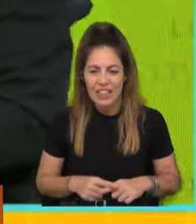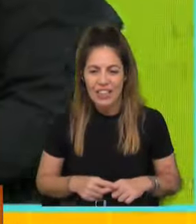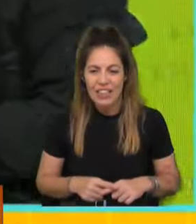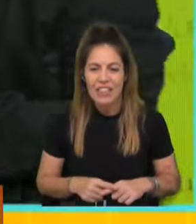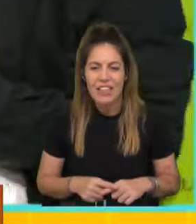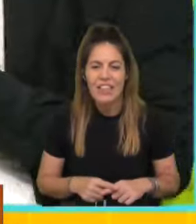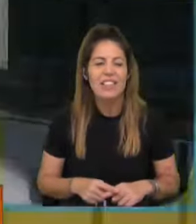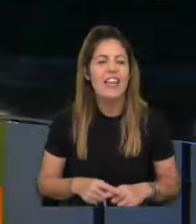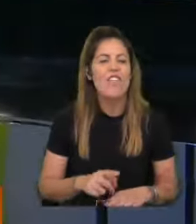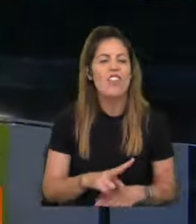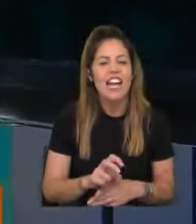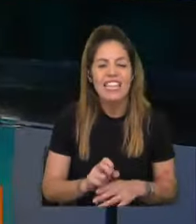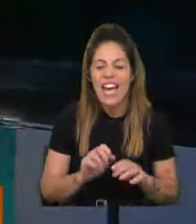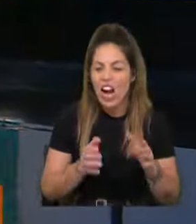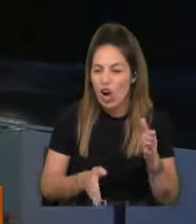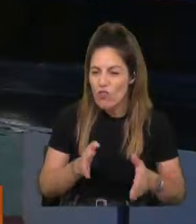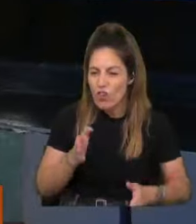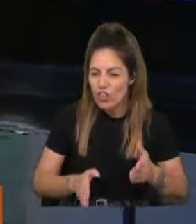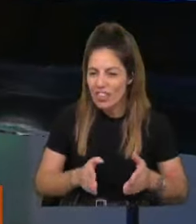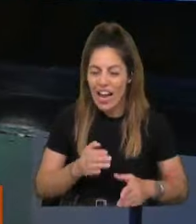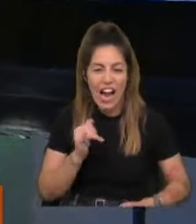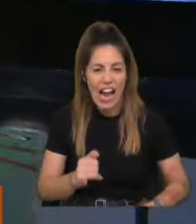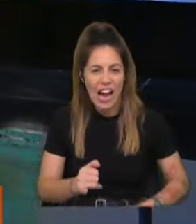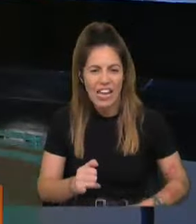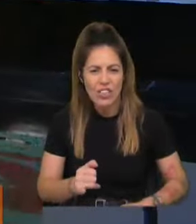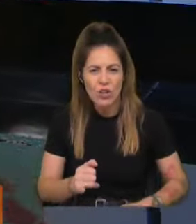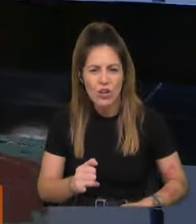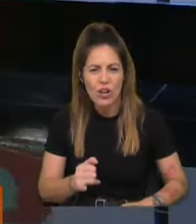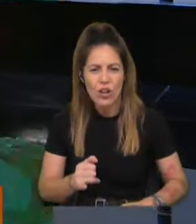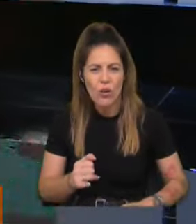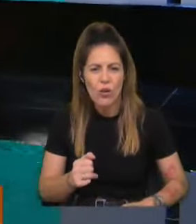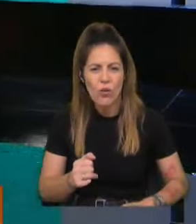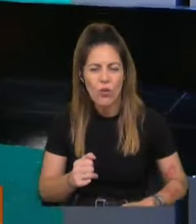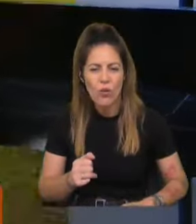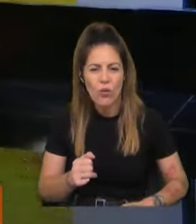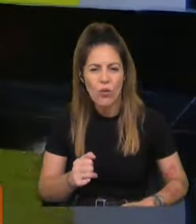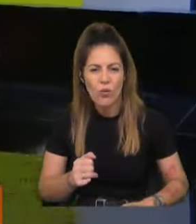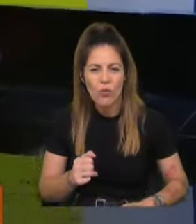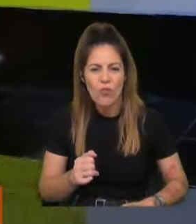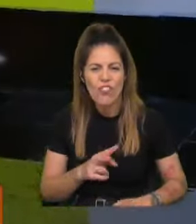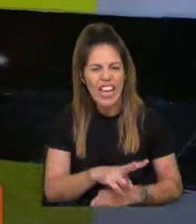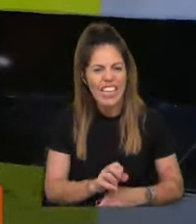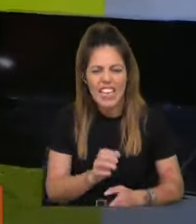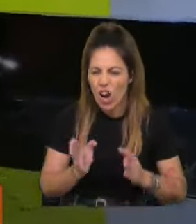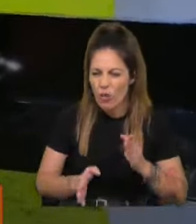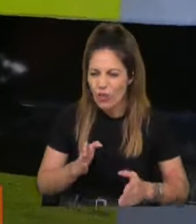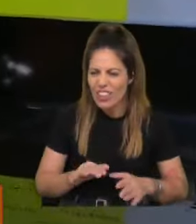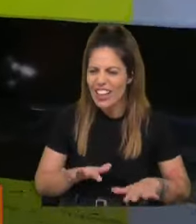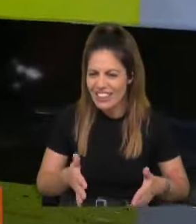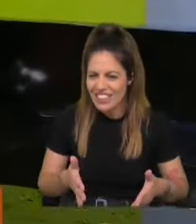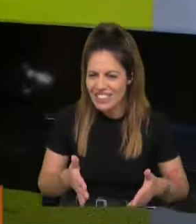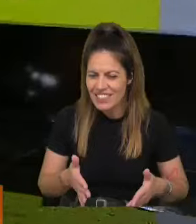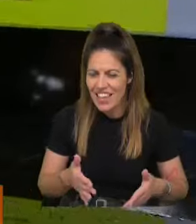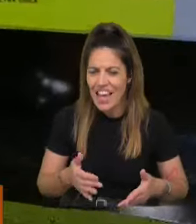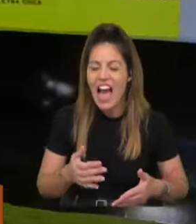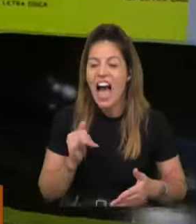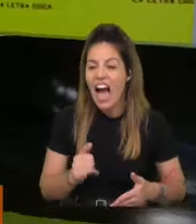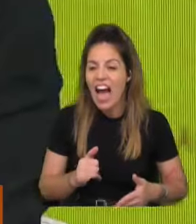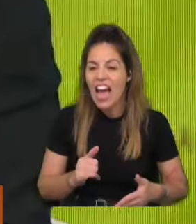fiscalía robótica hay una tendencia progresiva a sustituir fiscalidad robótica me mataste hay una tendencia hay una